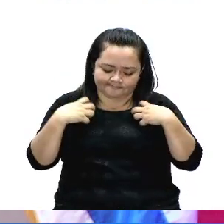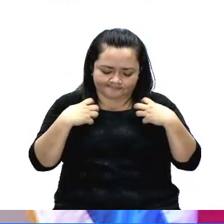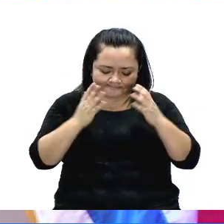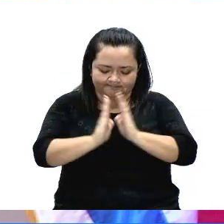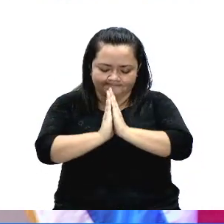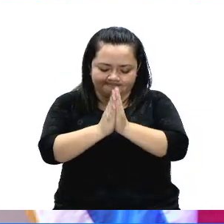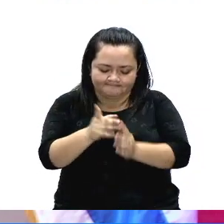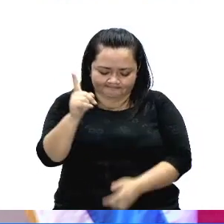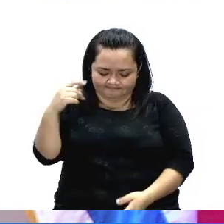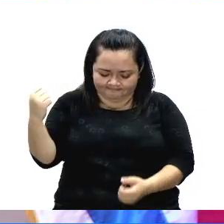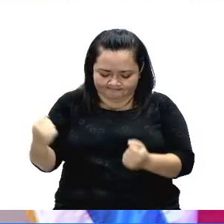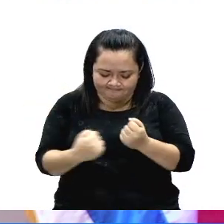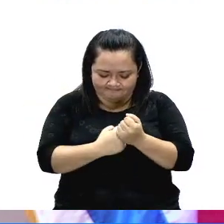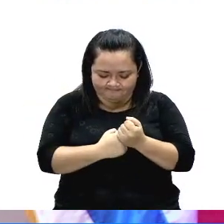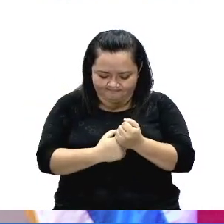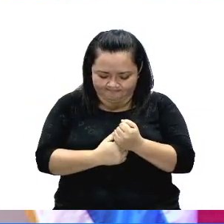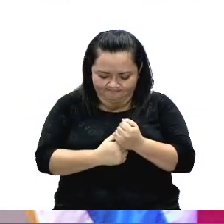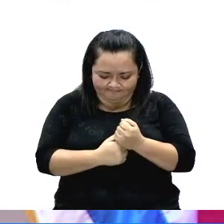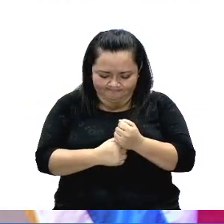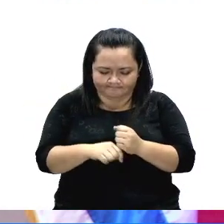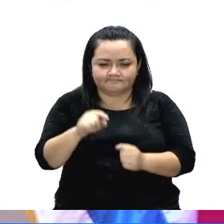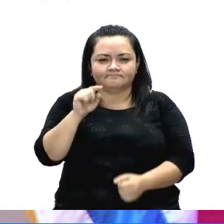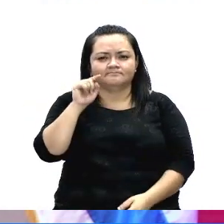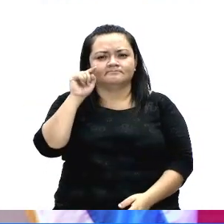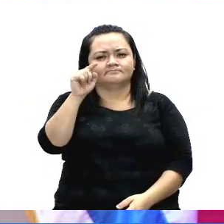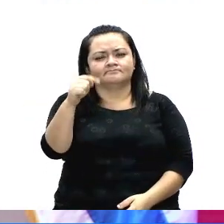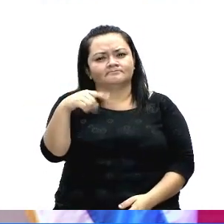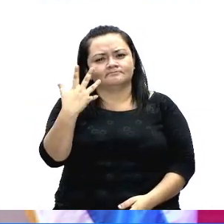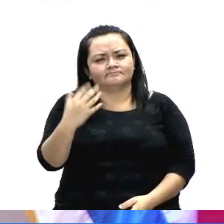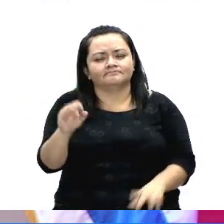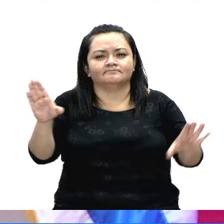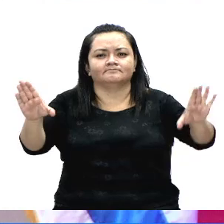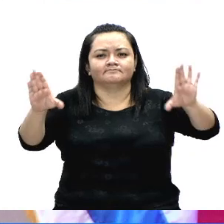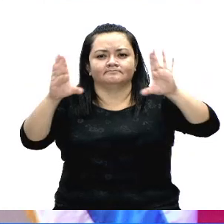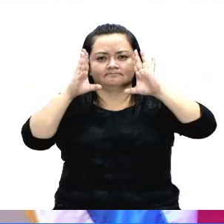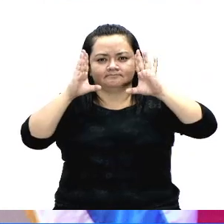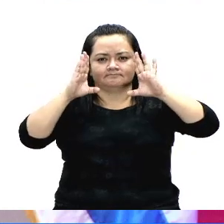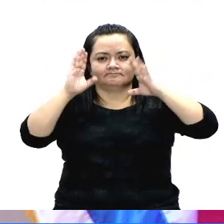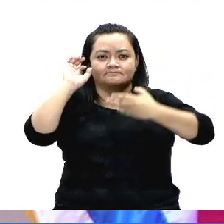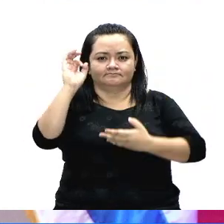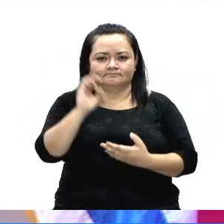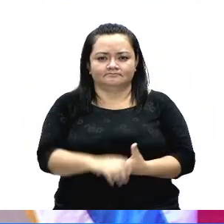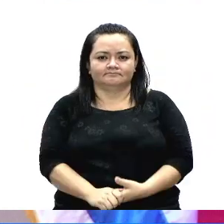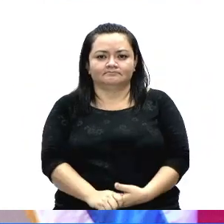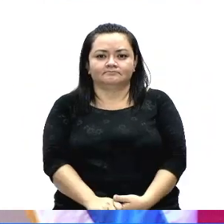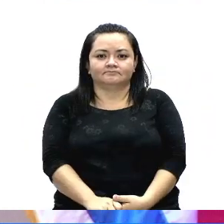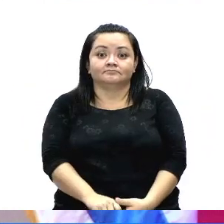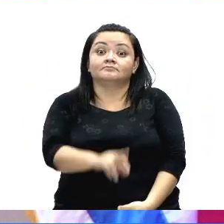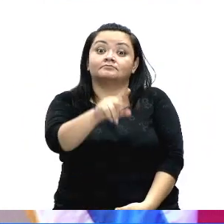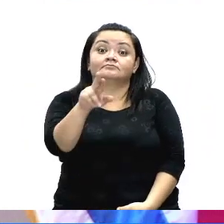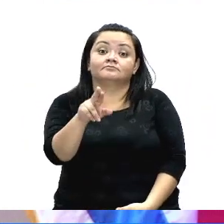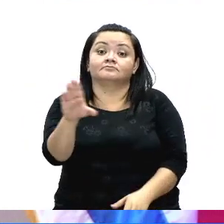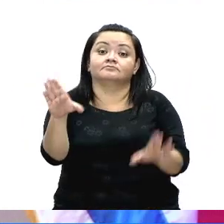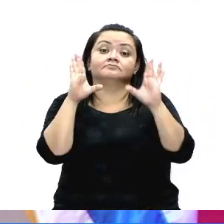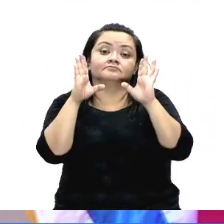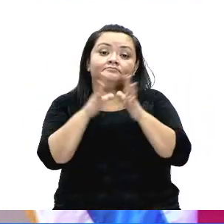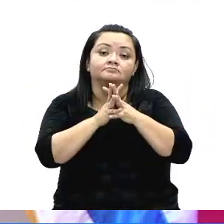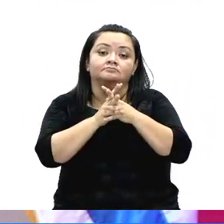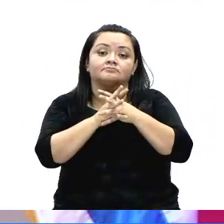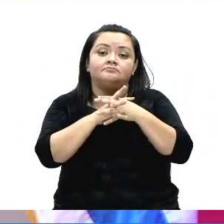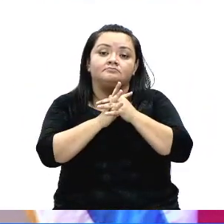oramos por que tú les toques y si usted nos ha sintonizado mi amado hermano amigo que nos ha sintonizado